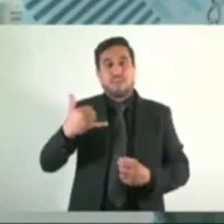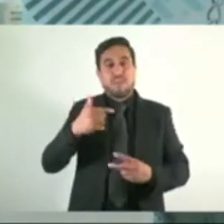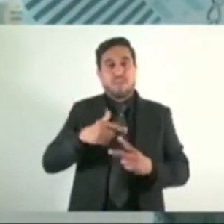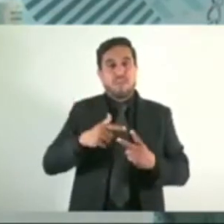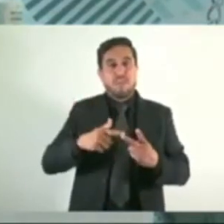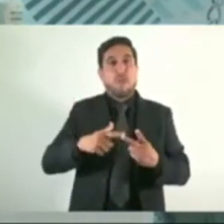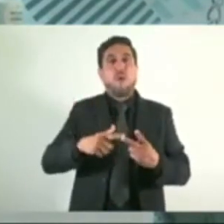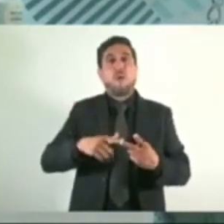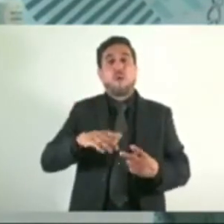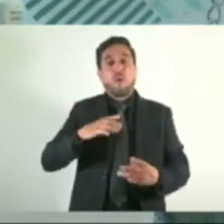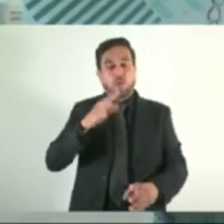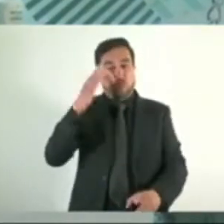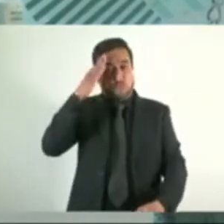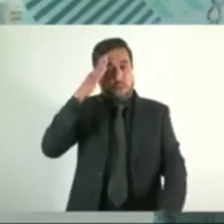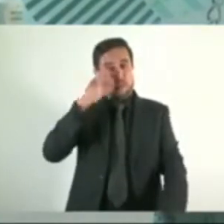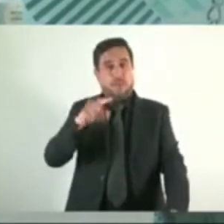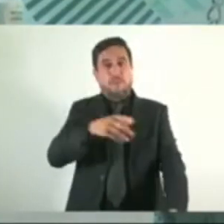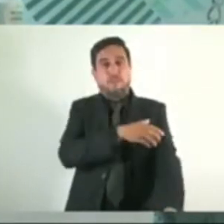de Guanajuato.